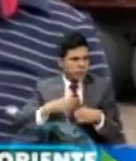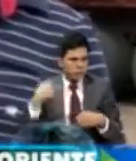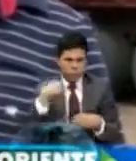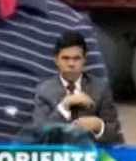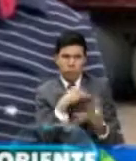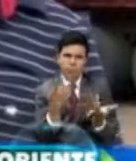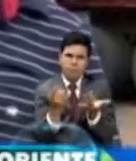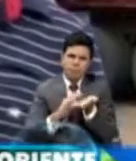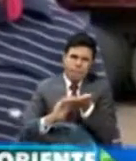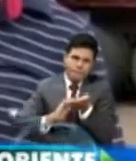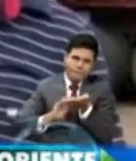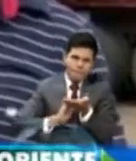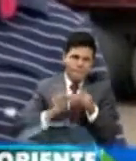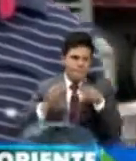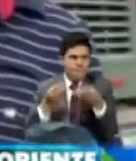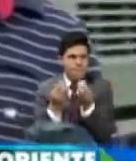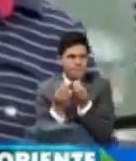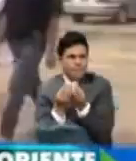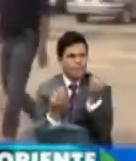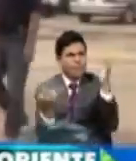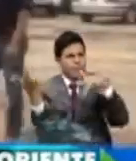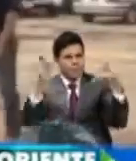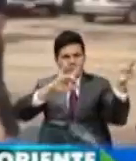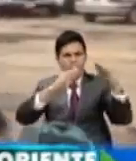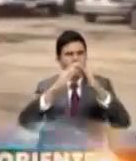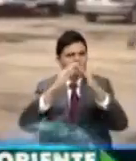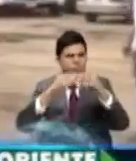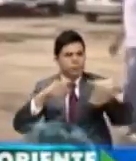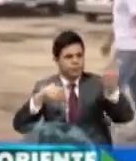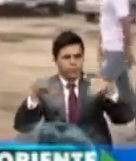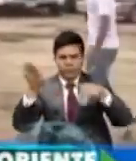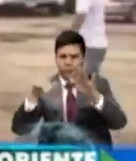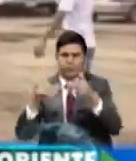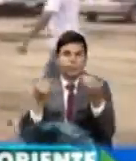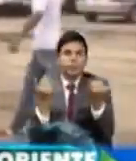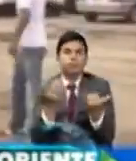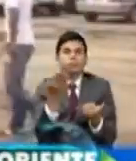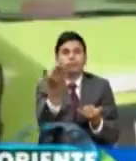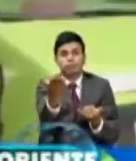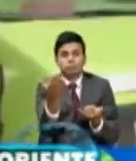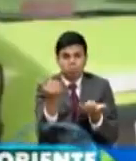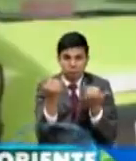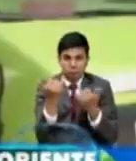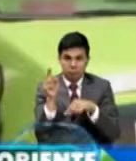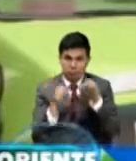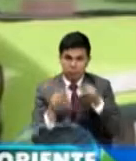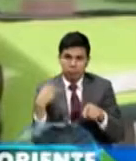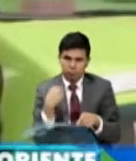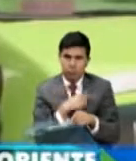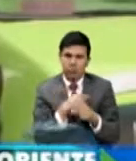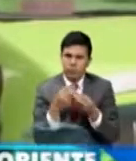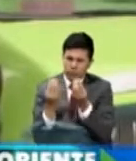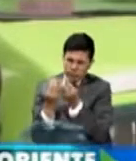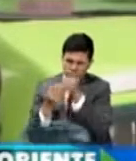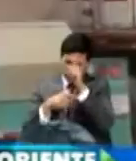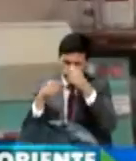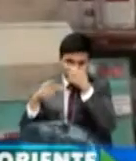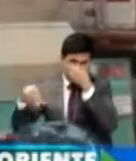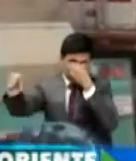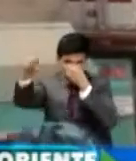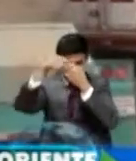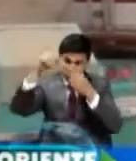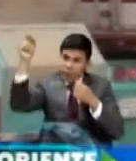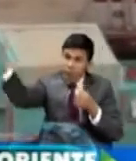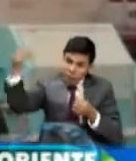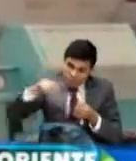uno de los compañeros llegaran a sus casas. Miren que incluso ahora se ha presentado la situación de que le hemos pedido a los compañeros que están por fuera no